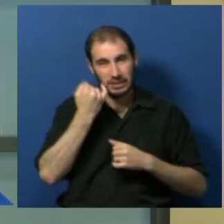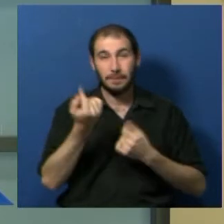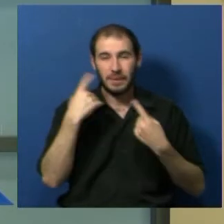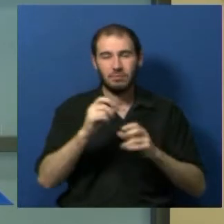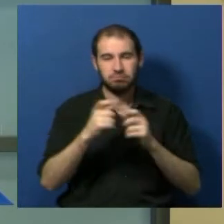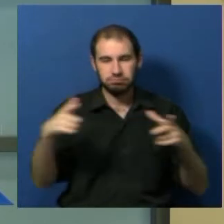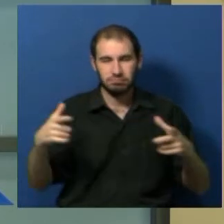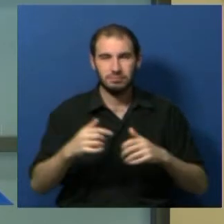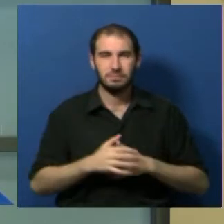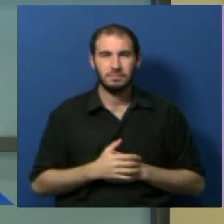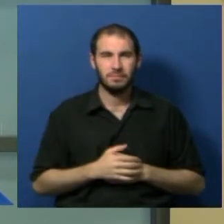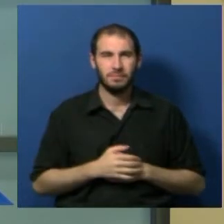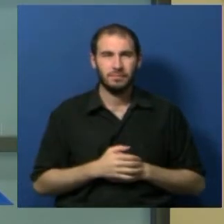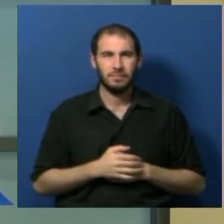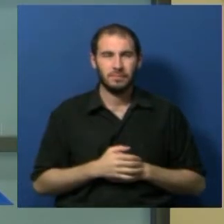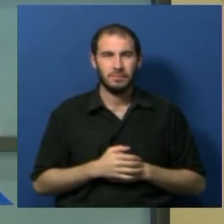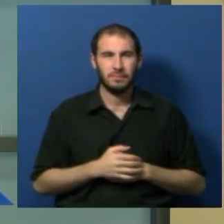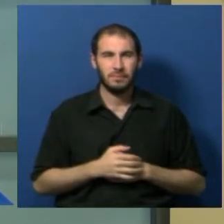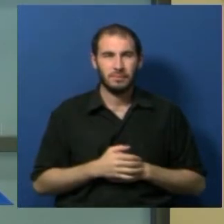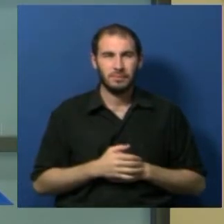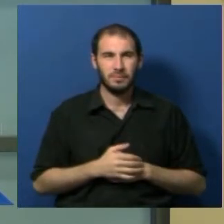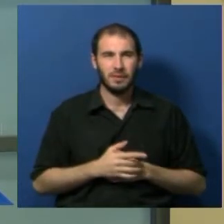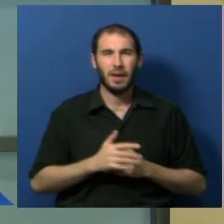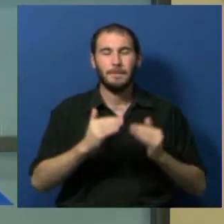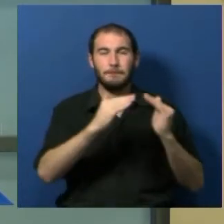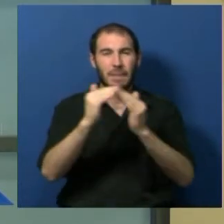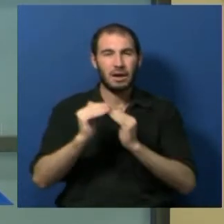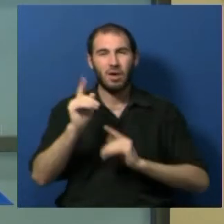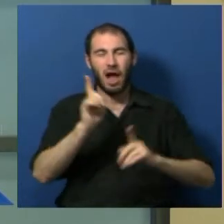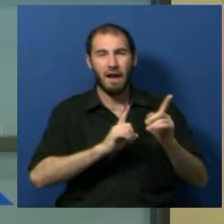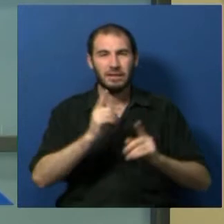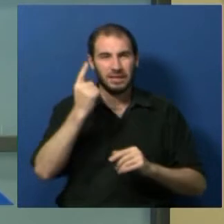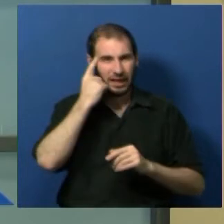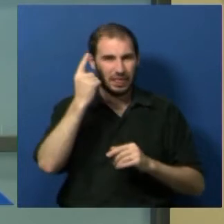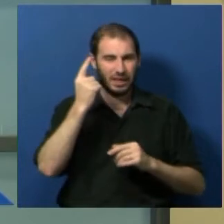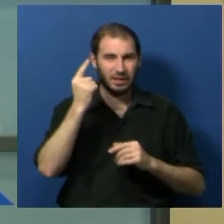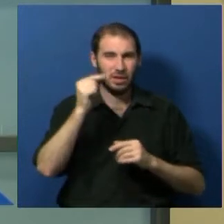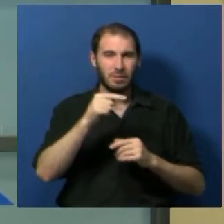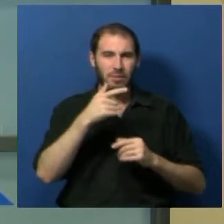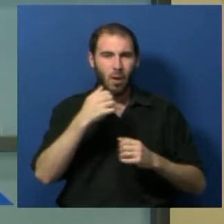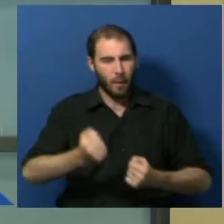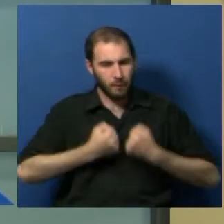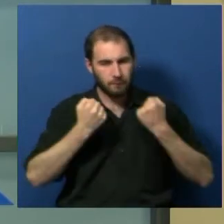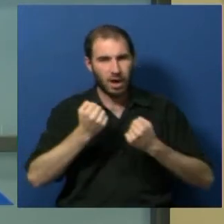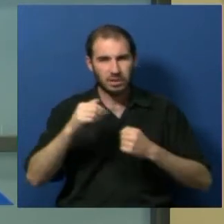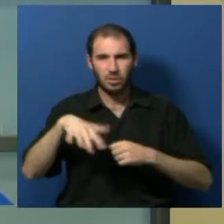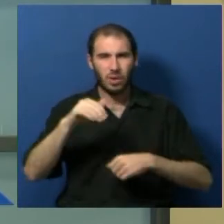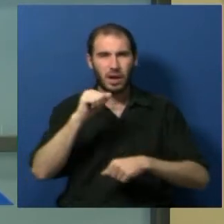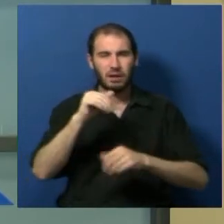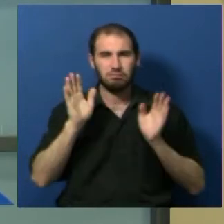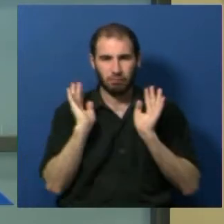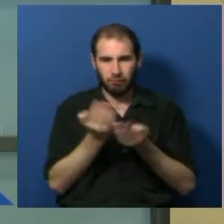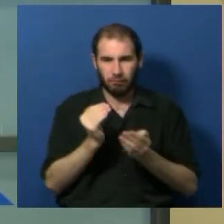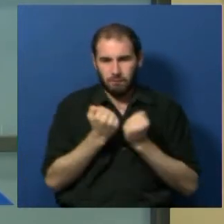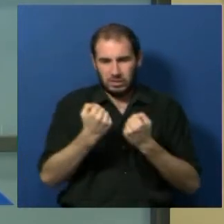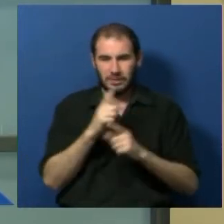podés ampliar en ese concepto. Hay en los barrios por ahí el mito de que uno puede salir fortalecido de los espacios de encierro